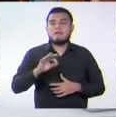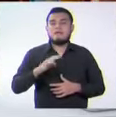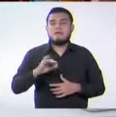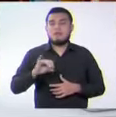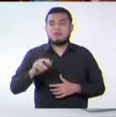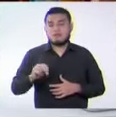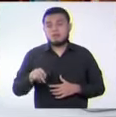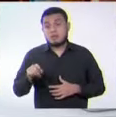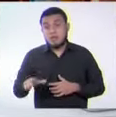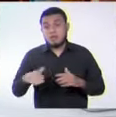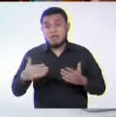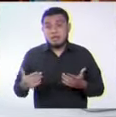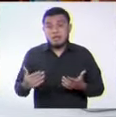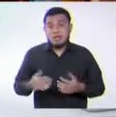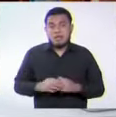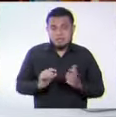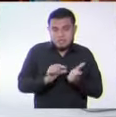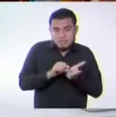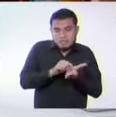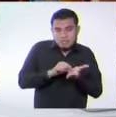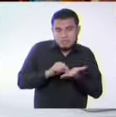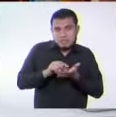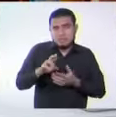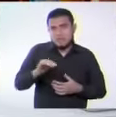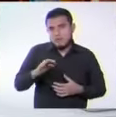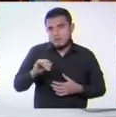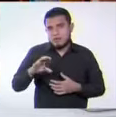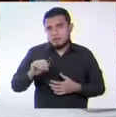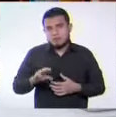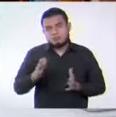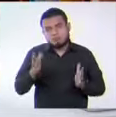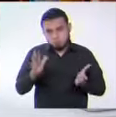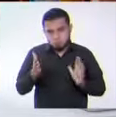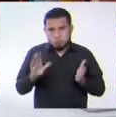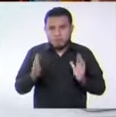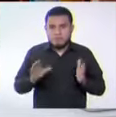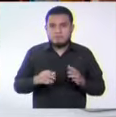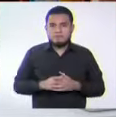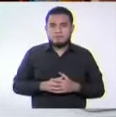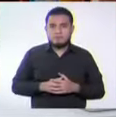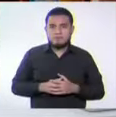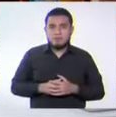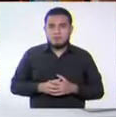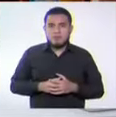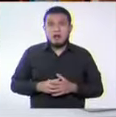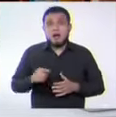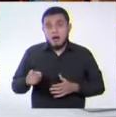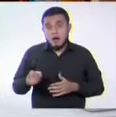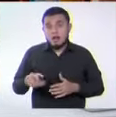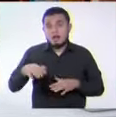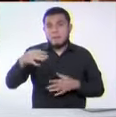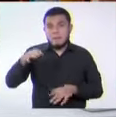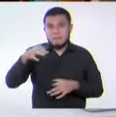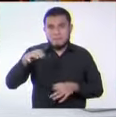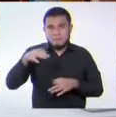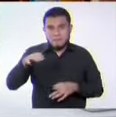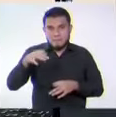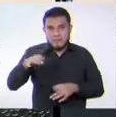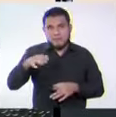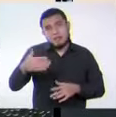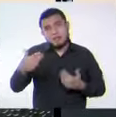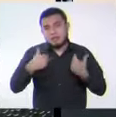a que las semillas tienen un índice de refracción muy similar a la de las fibras del papel que las que tiene con el